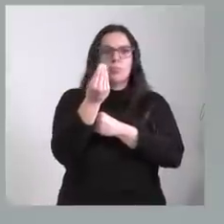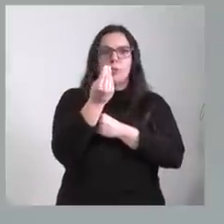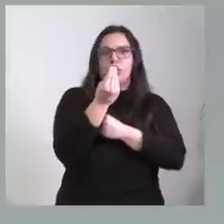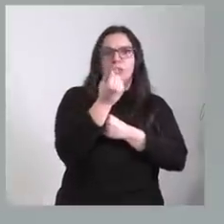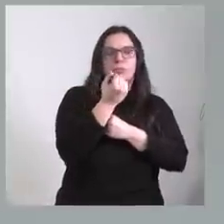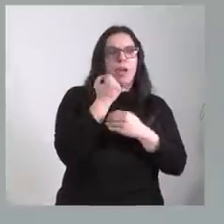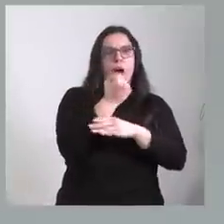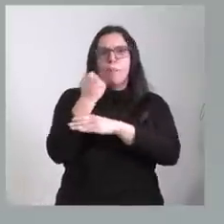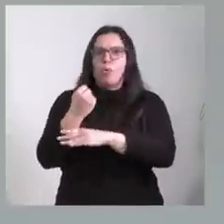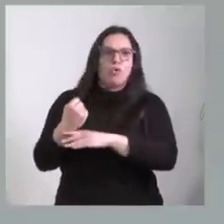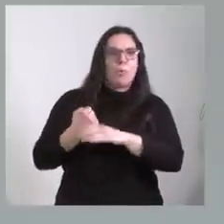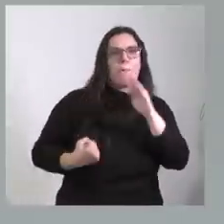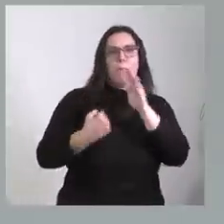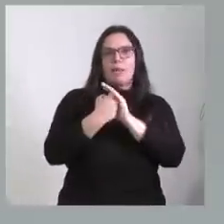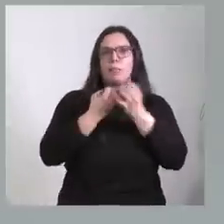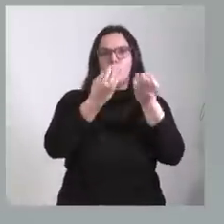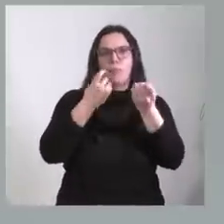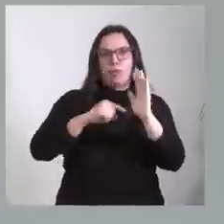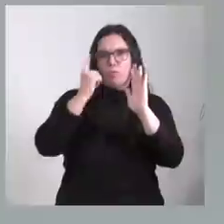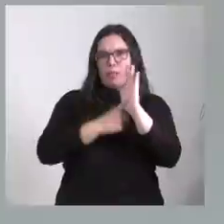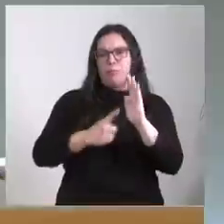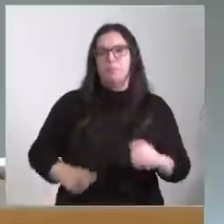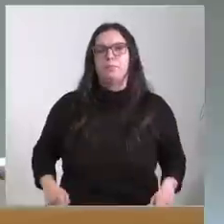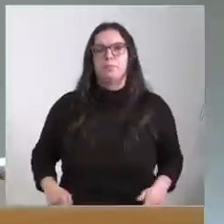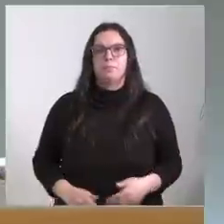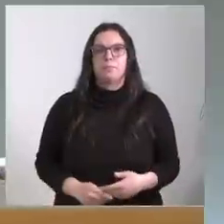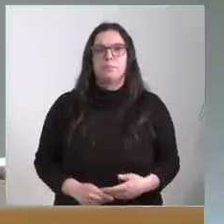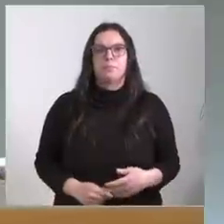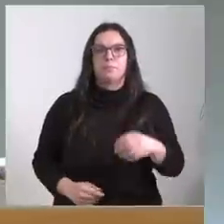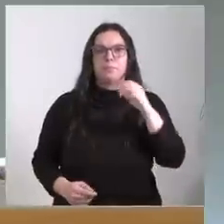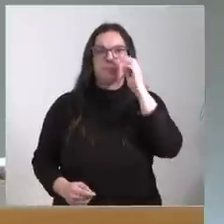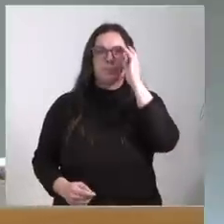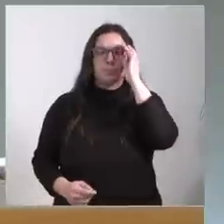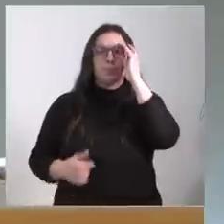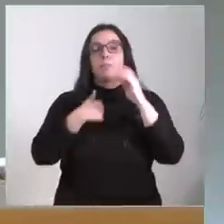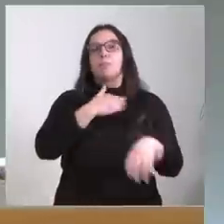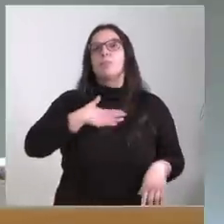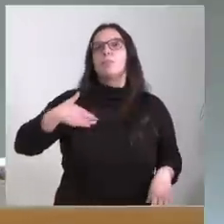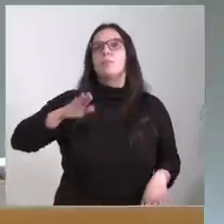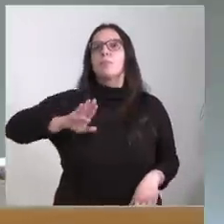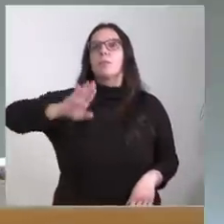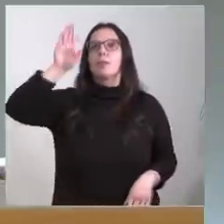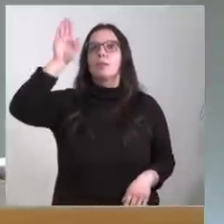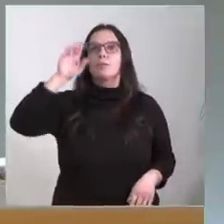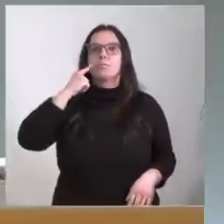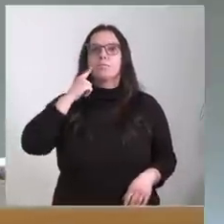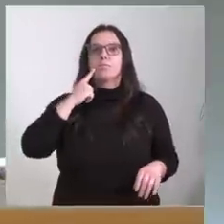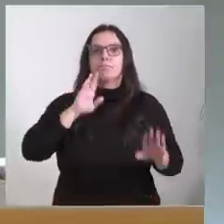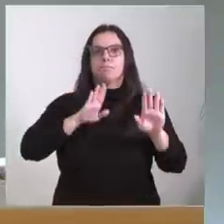las posibilidades para continuar y toda la información posible si yo quería preguntar al portavoz